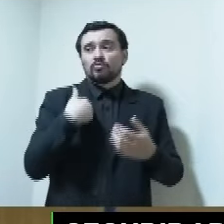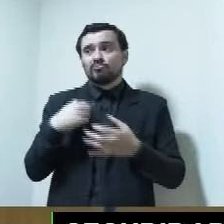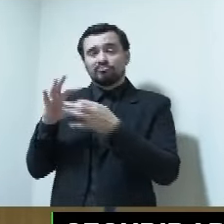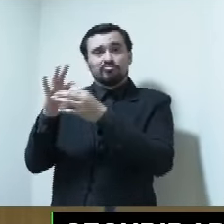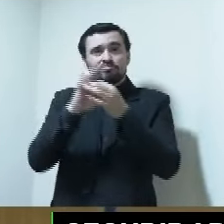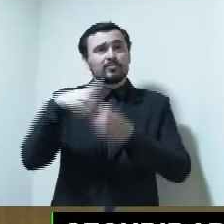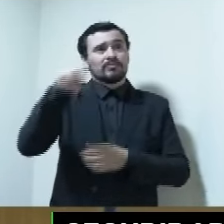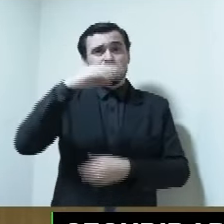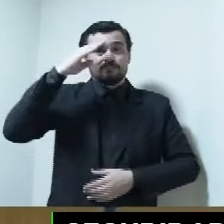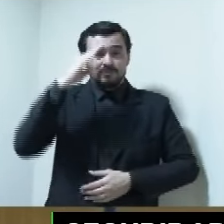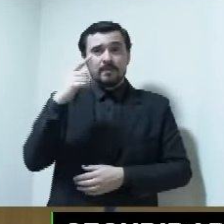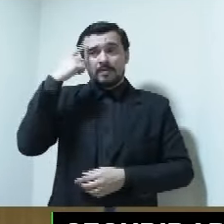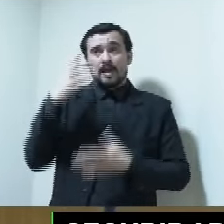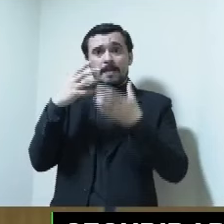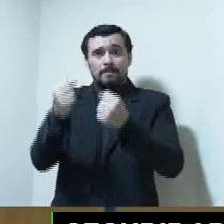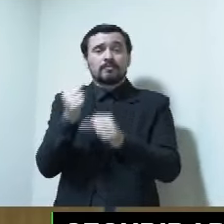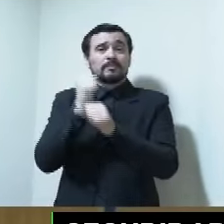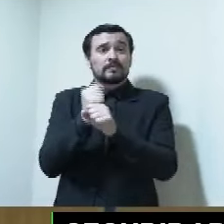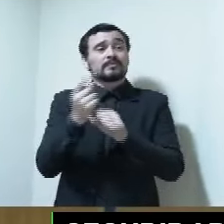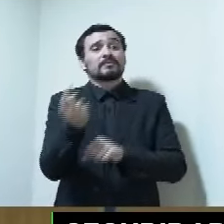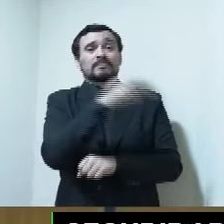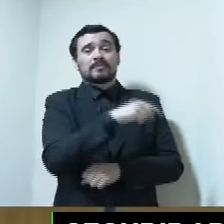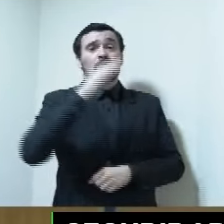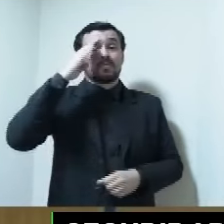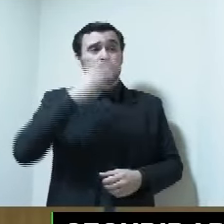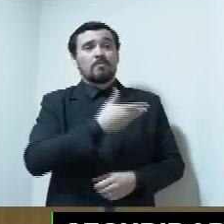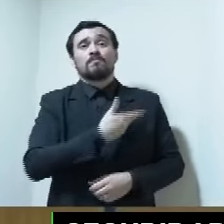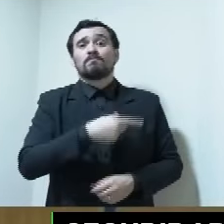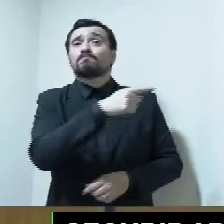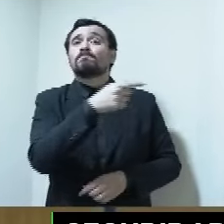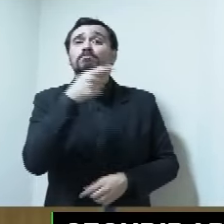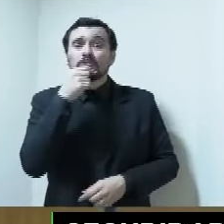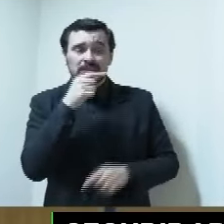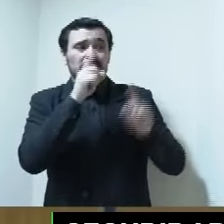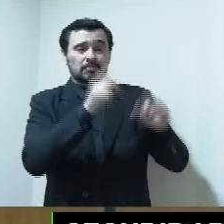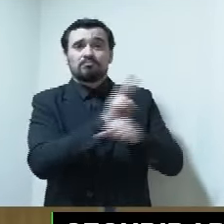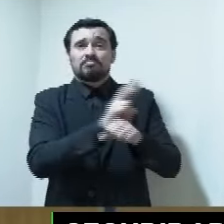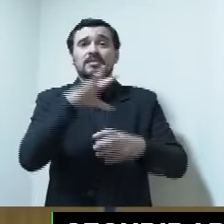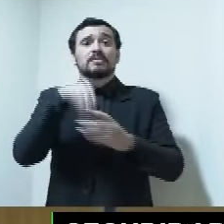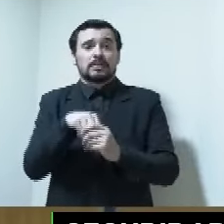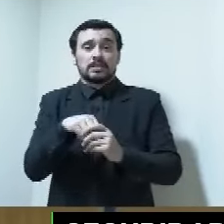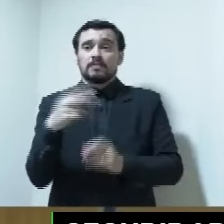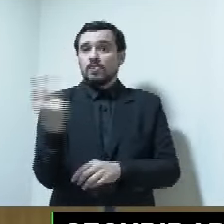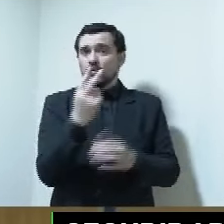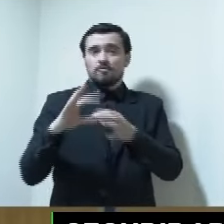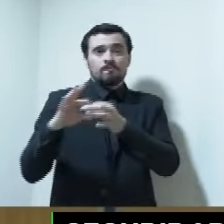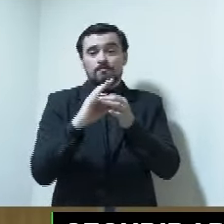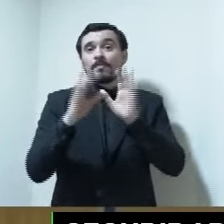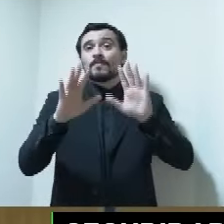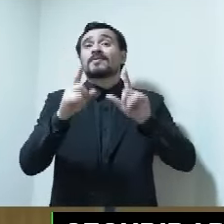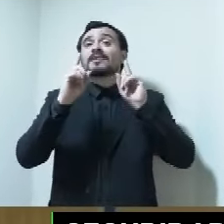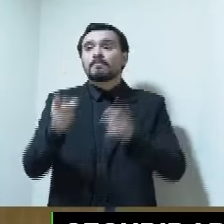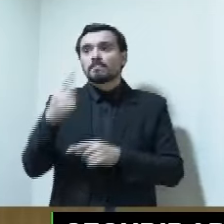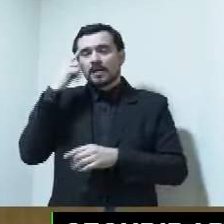como apoyo al trabajo que realiza la Policía Nacional en operaciones de defensa interna. En cuanto a las inversiones en